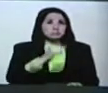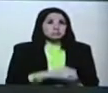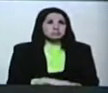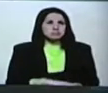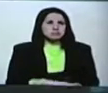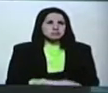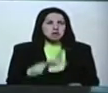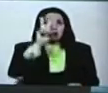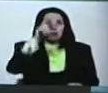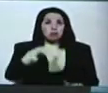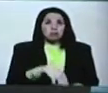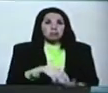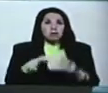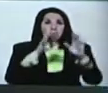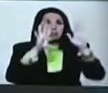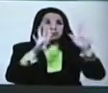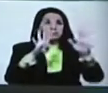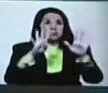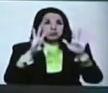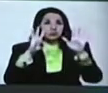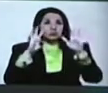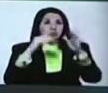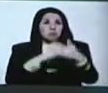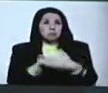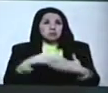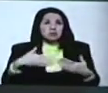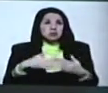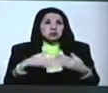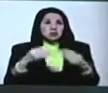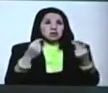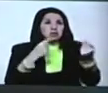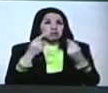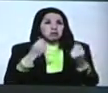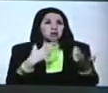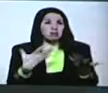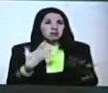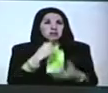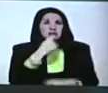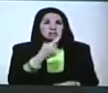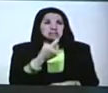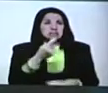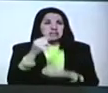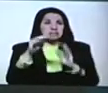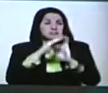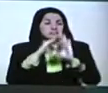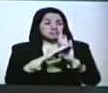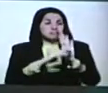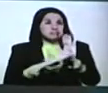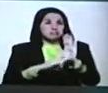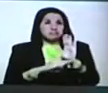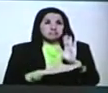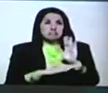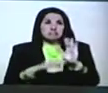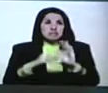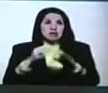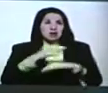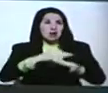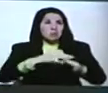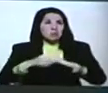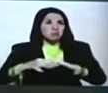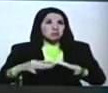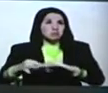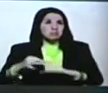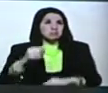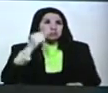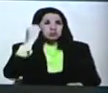Más de 2.900 millones de bolívares han sido entregados a través del situado constitucional para diversas obras en el municipio Sucre del estado Miranda. Sin